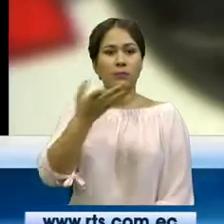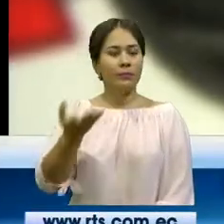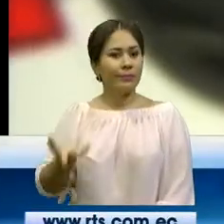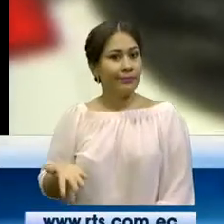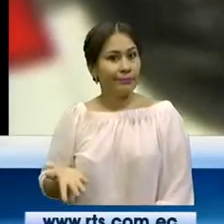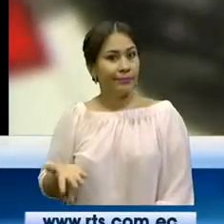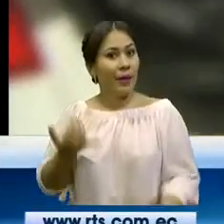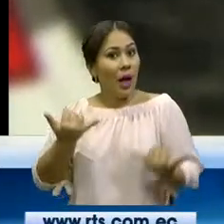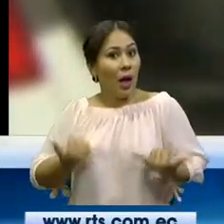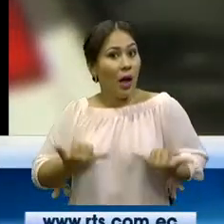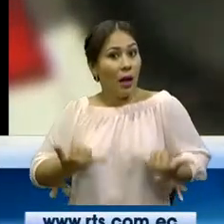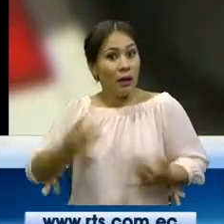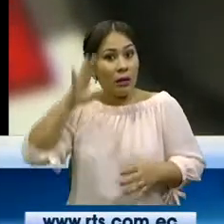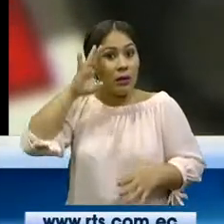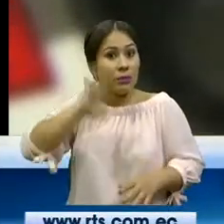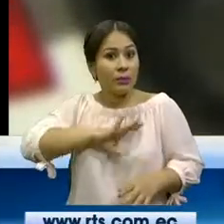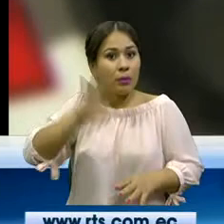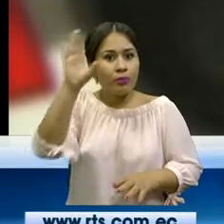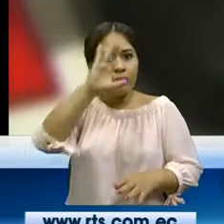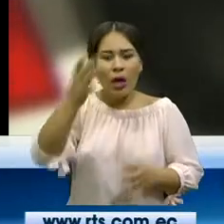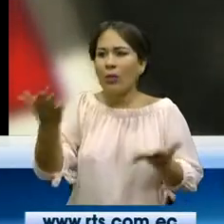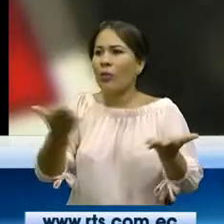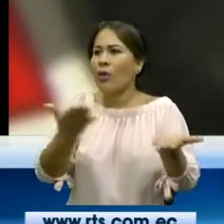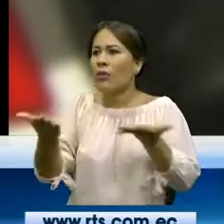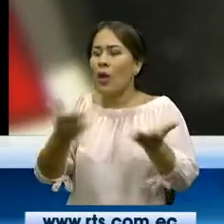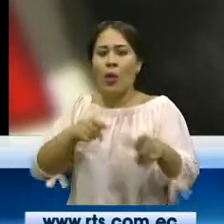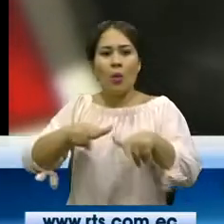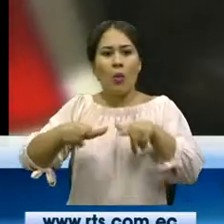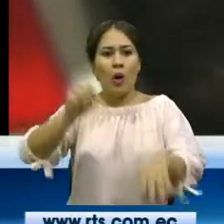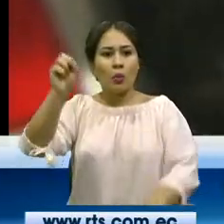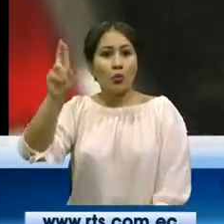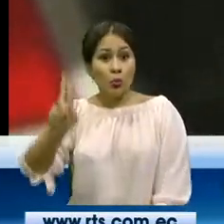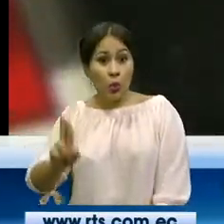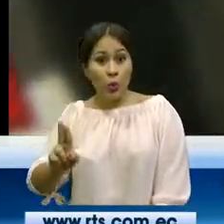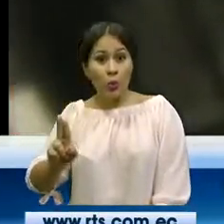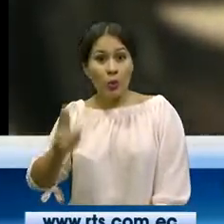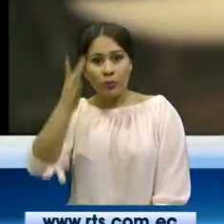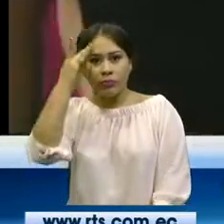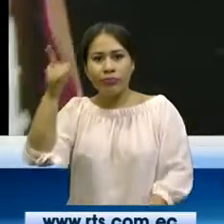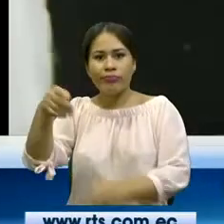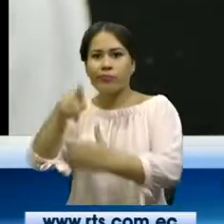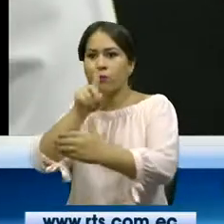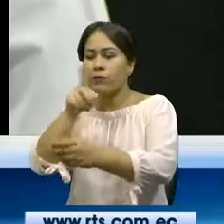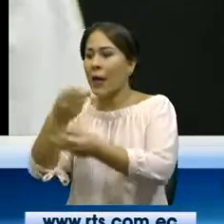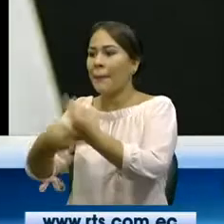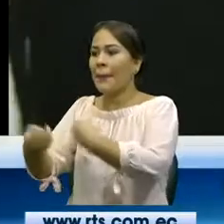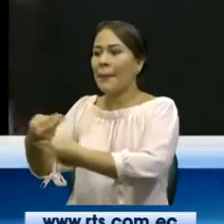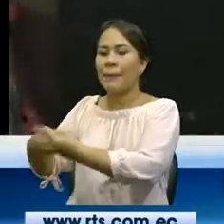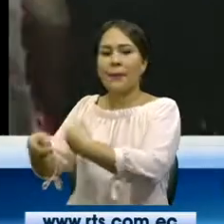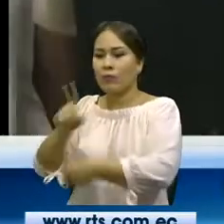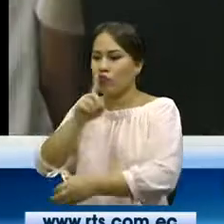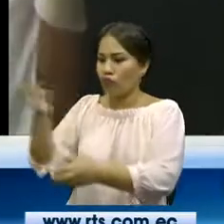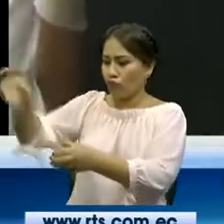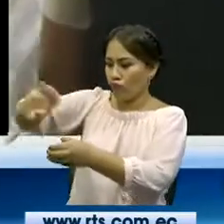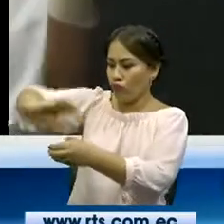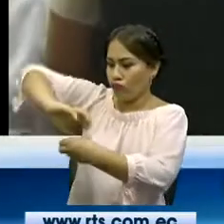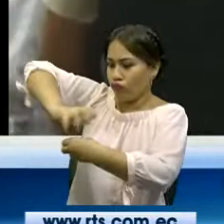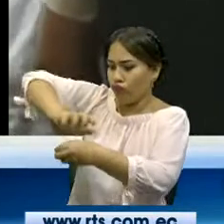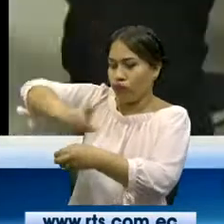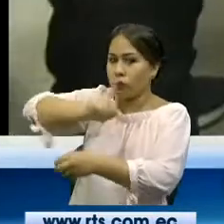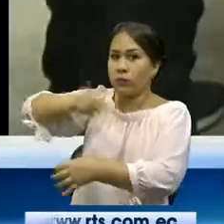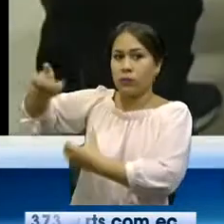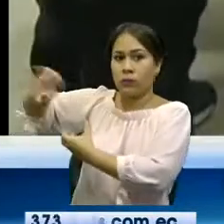Por ahora la policía busca el lugar del sur de la ciudad, donde presuntamente de forma clandestina estarían envasando y elaborando esos